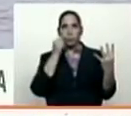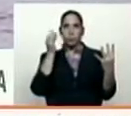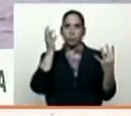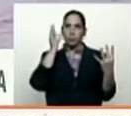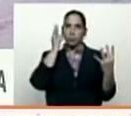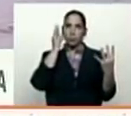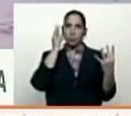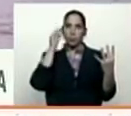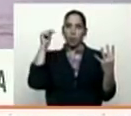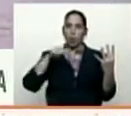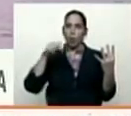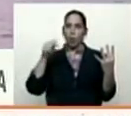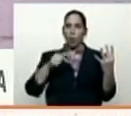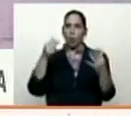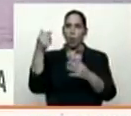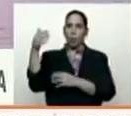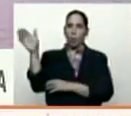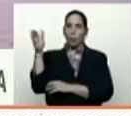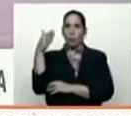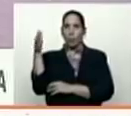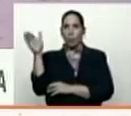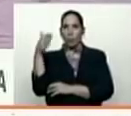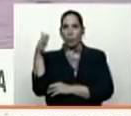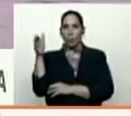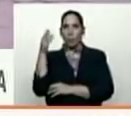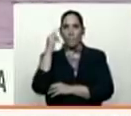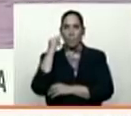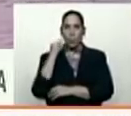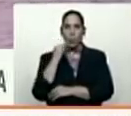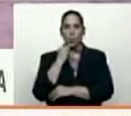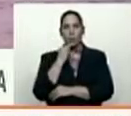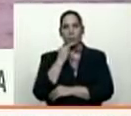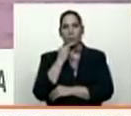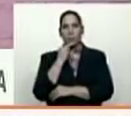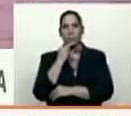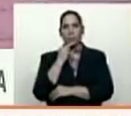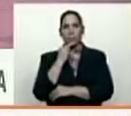entre los que hoy levantan la bandera de Bolívar,